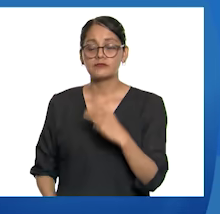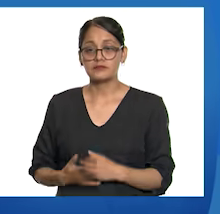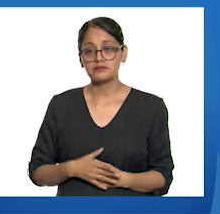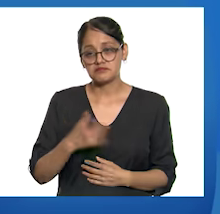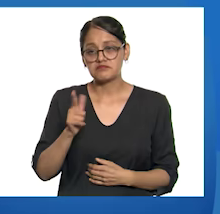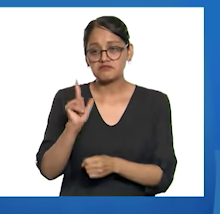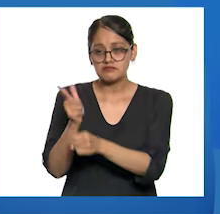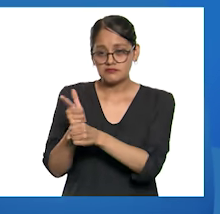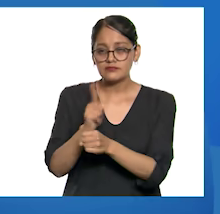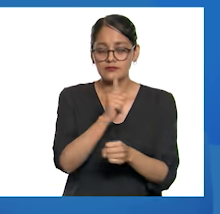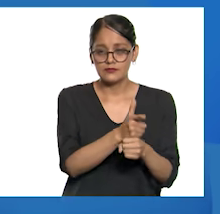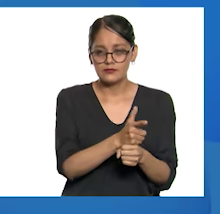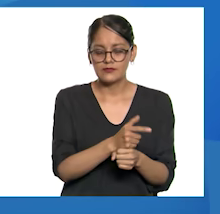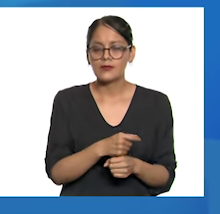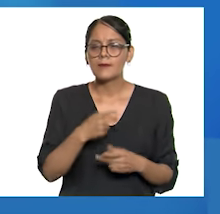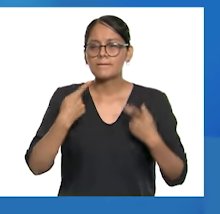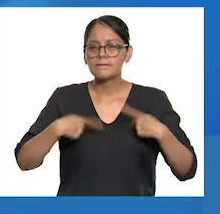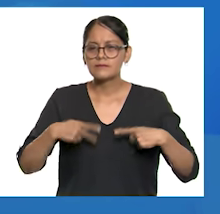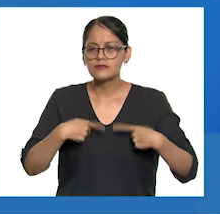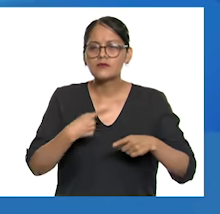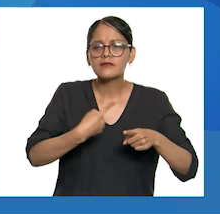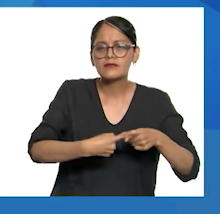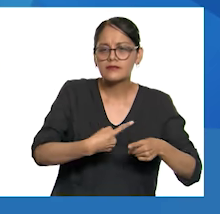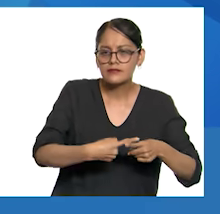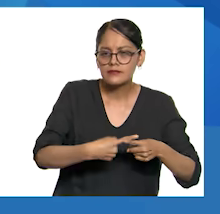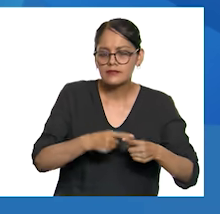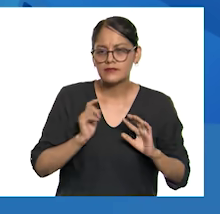Que identifiquemos los personajes,